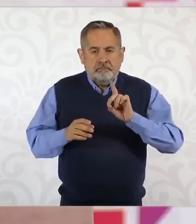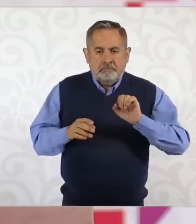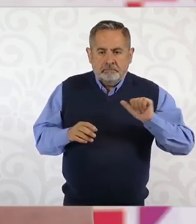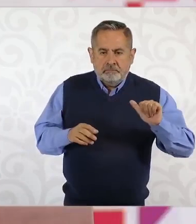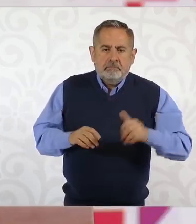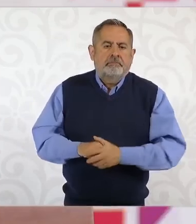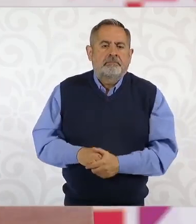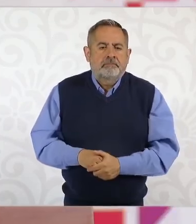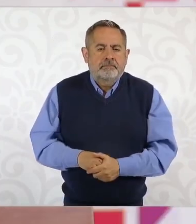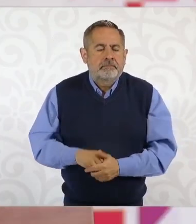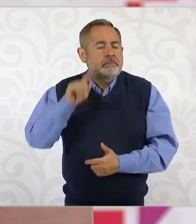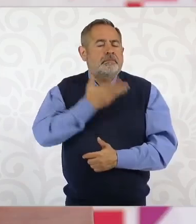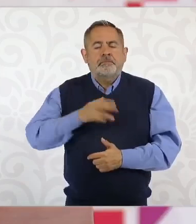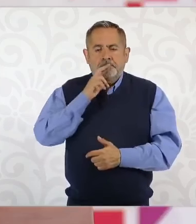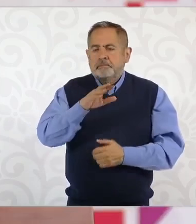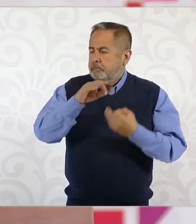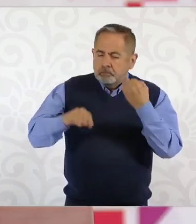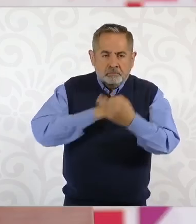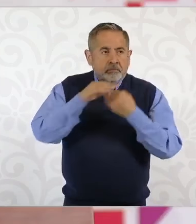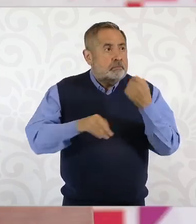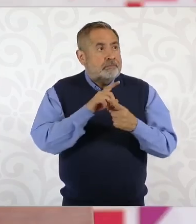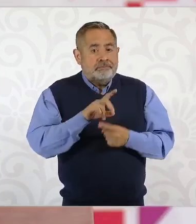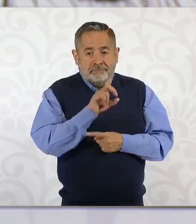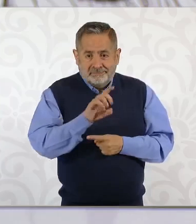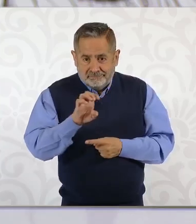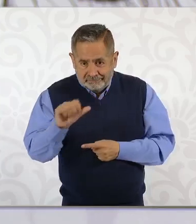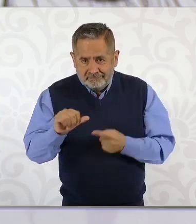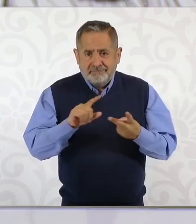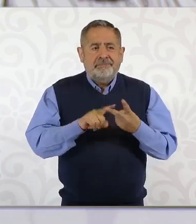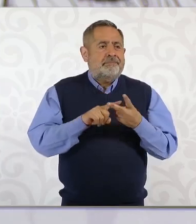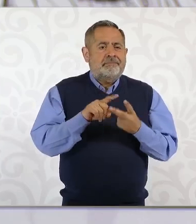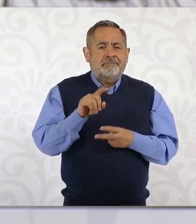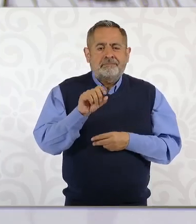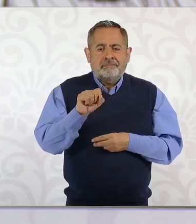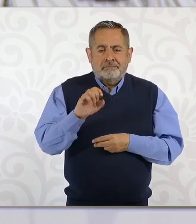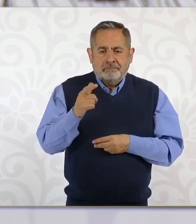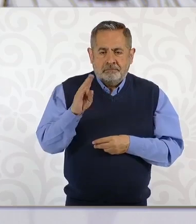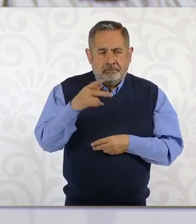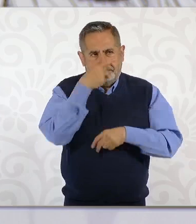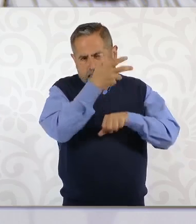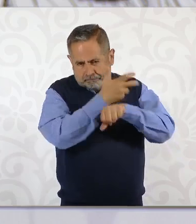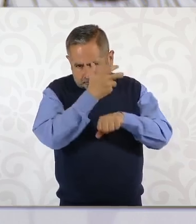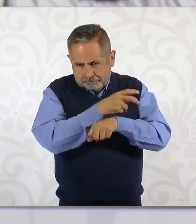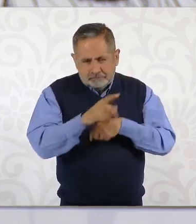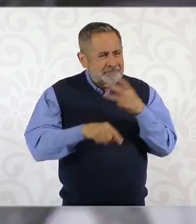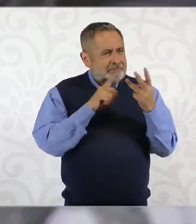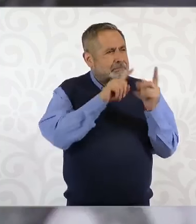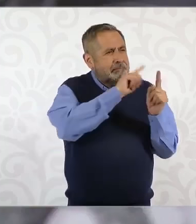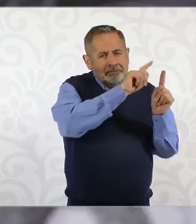las agencias o con instituciones, incluso con el Departamento de Justicia, como lo tiene la Fiscalía General de la República,